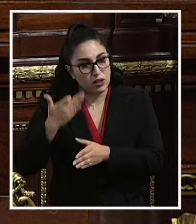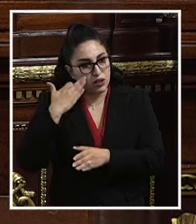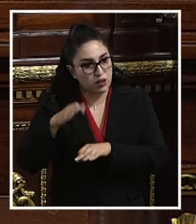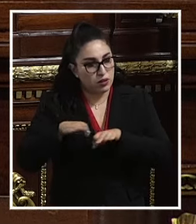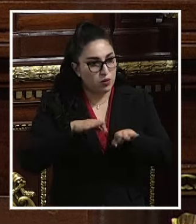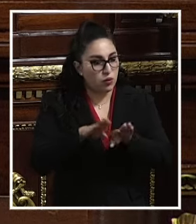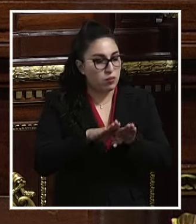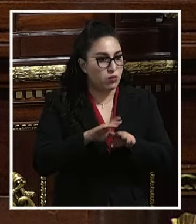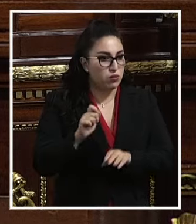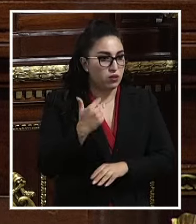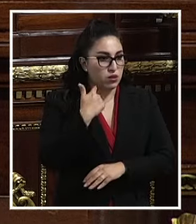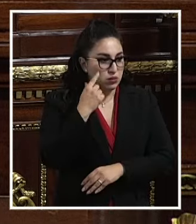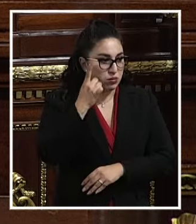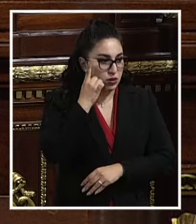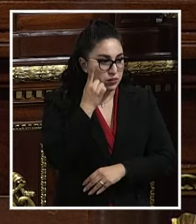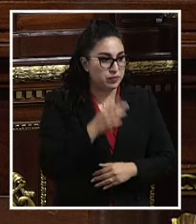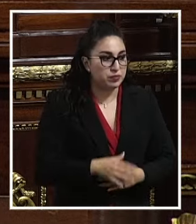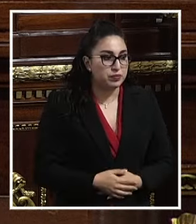Cierro cita.